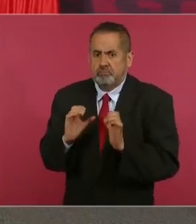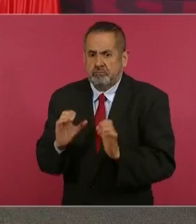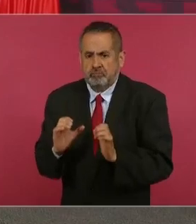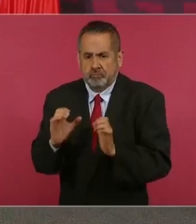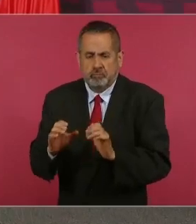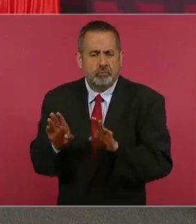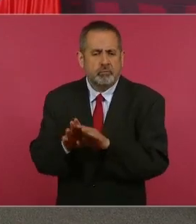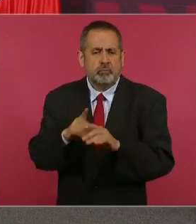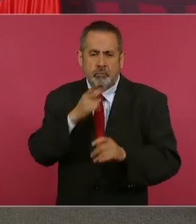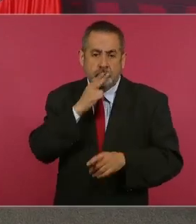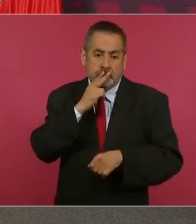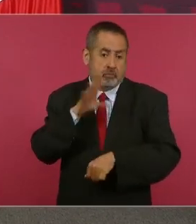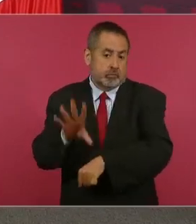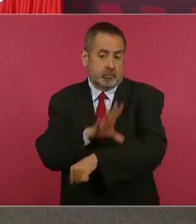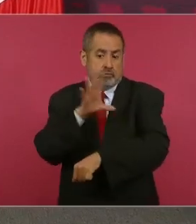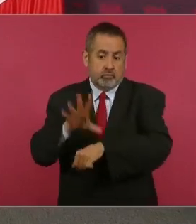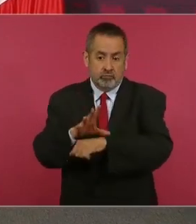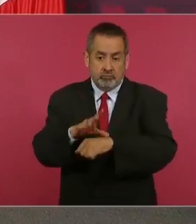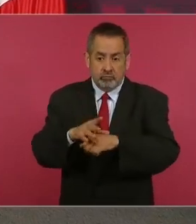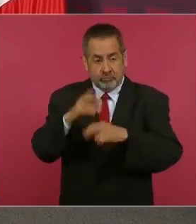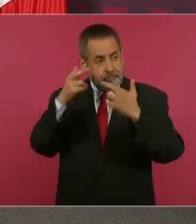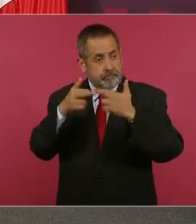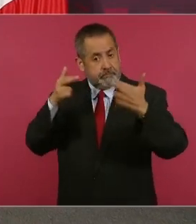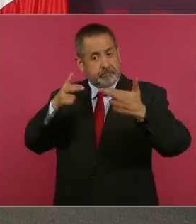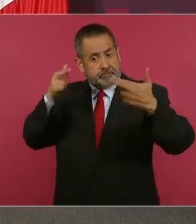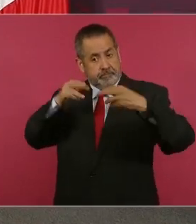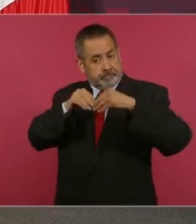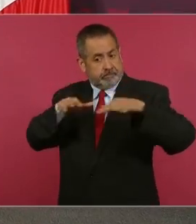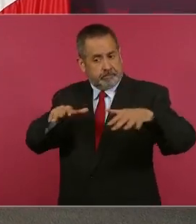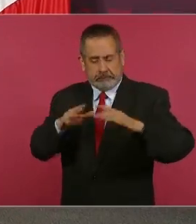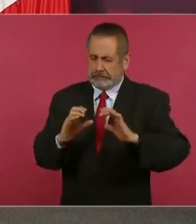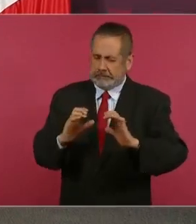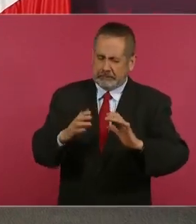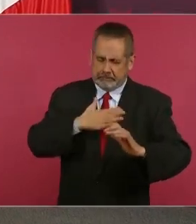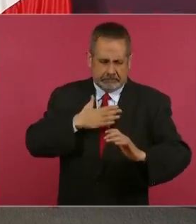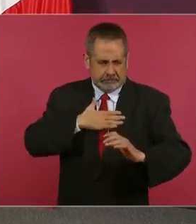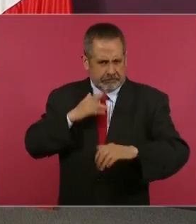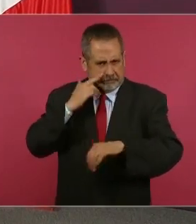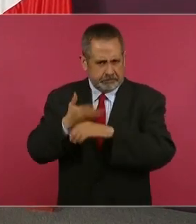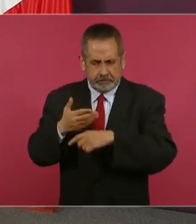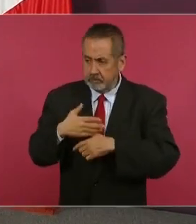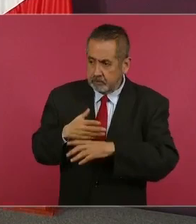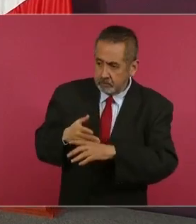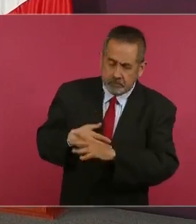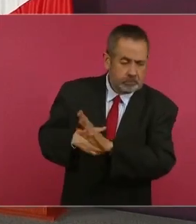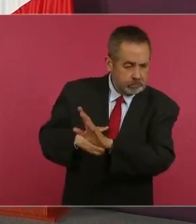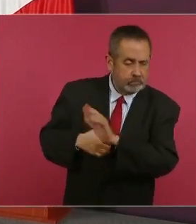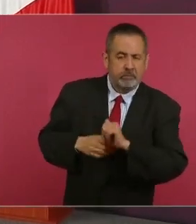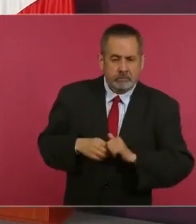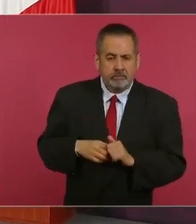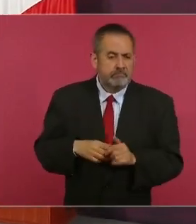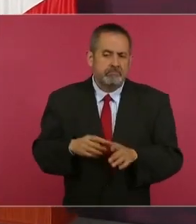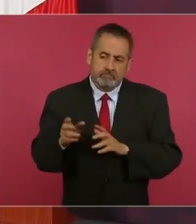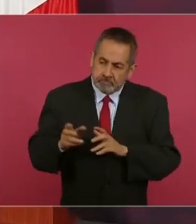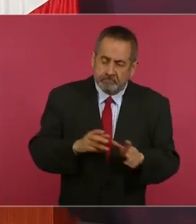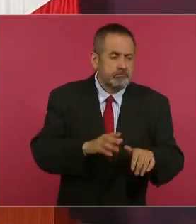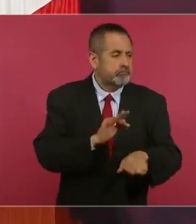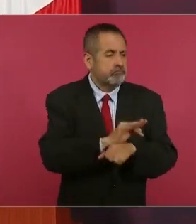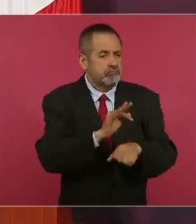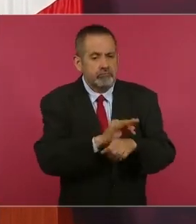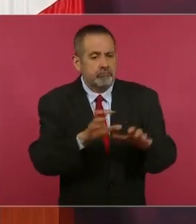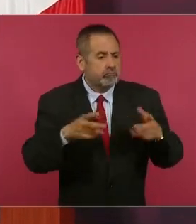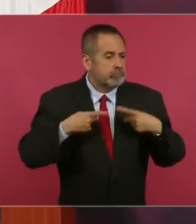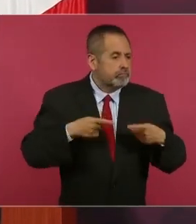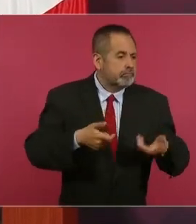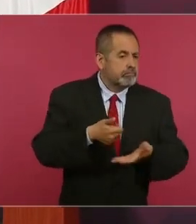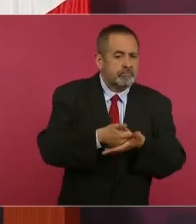el trabajo de volver a electrificar. Entonces, se está protegiendo a